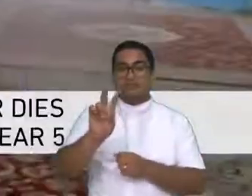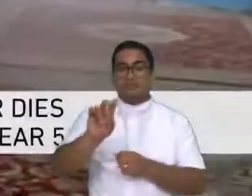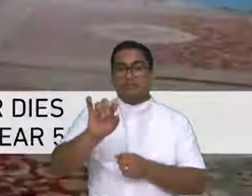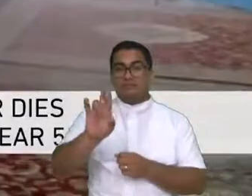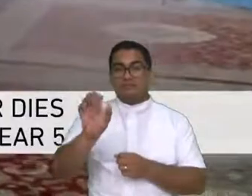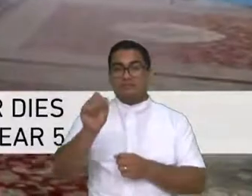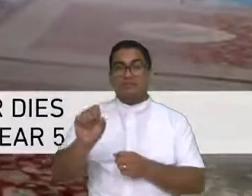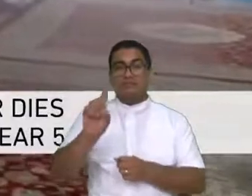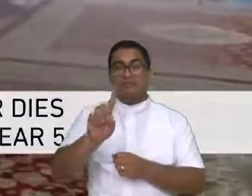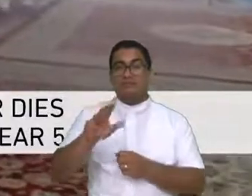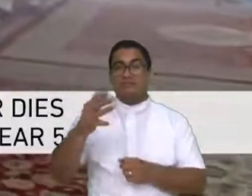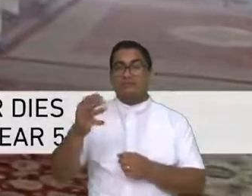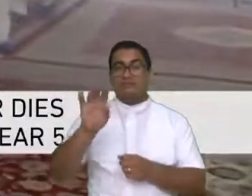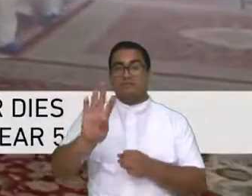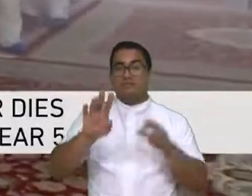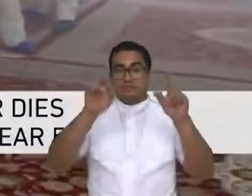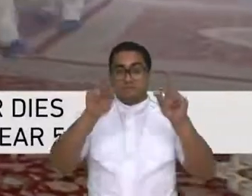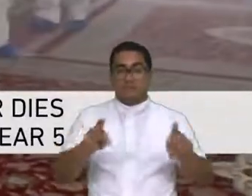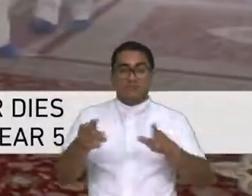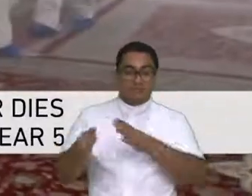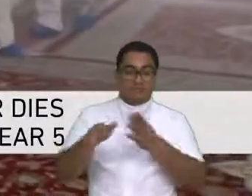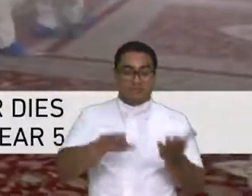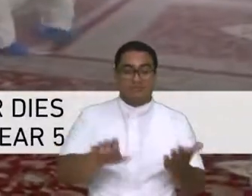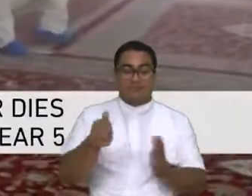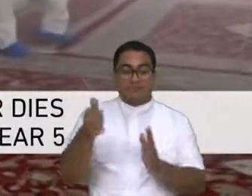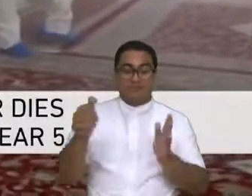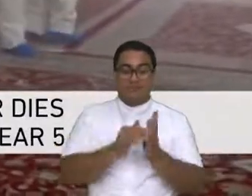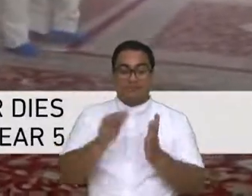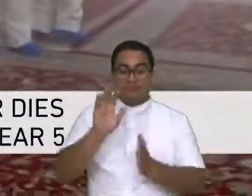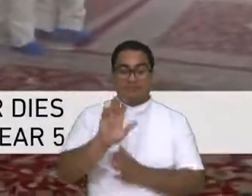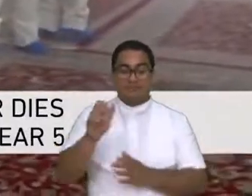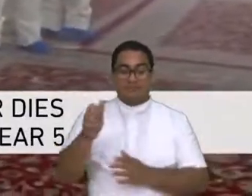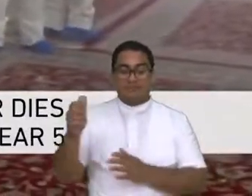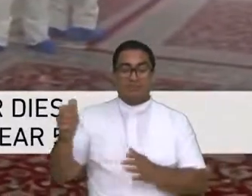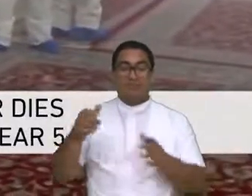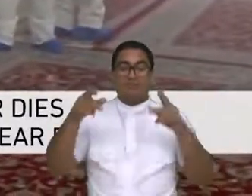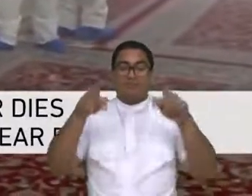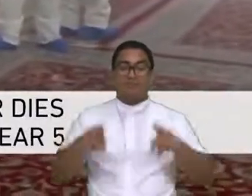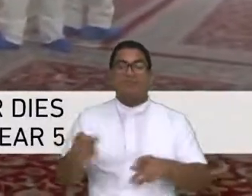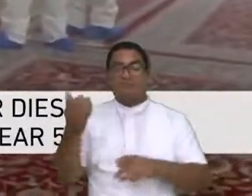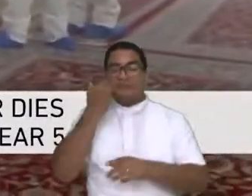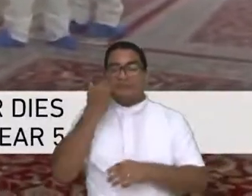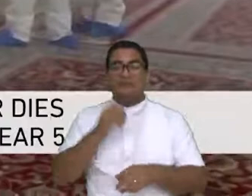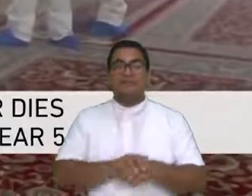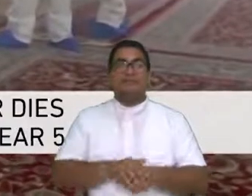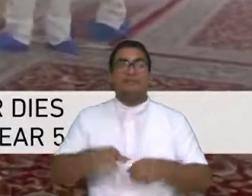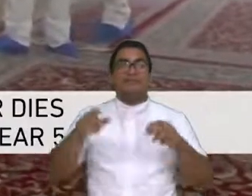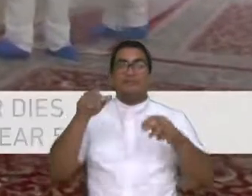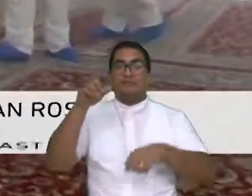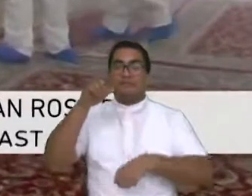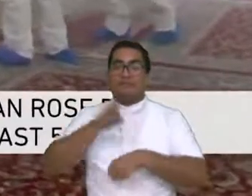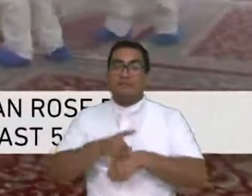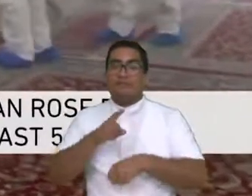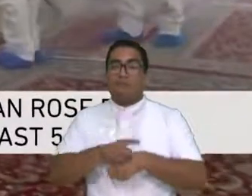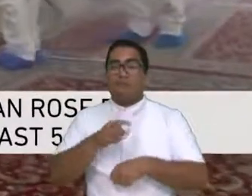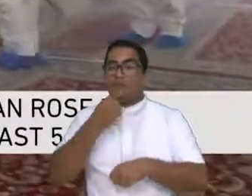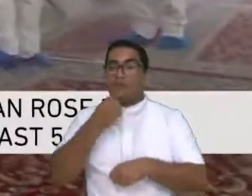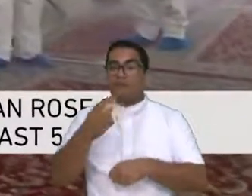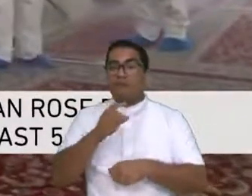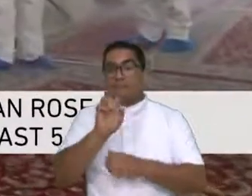194 personas y 6.566 están infectadas. Al mismo tiempo, las autoridades médicas precisaron que al